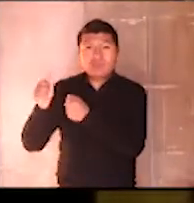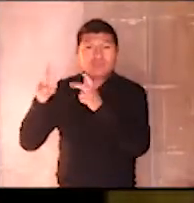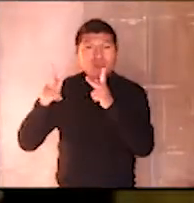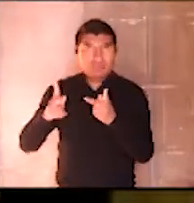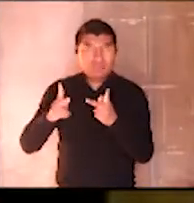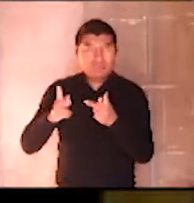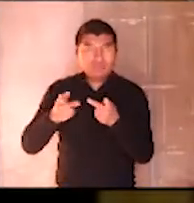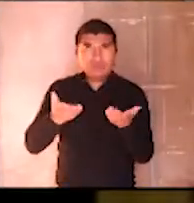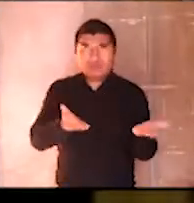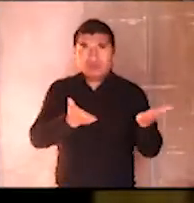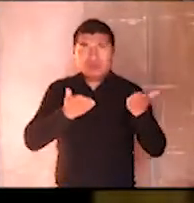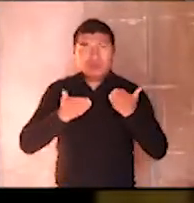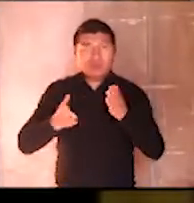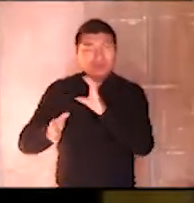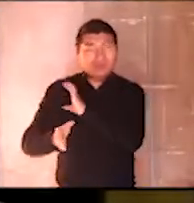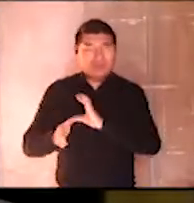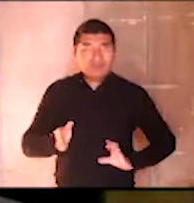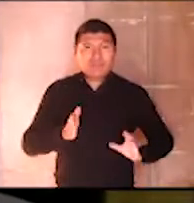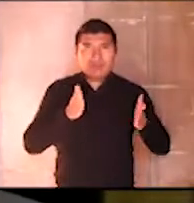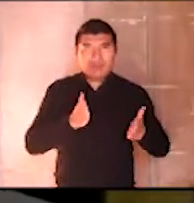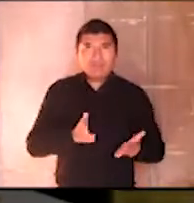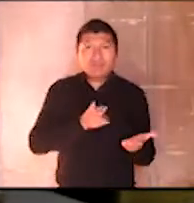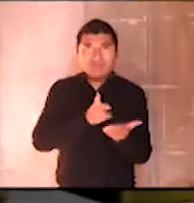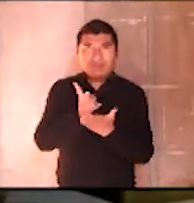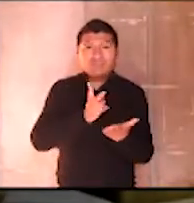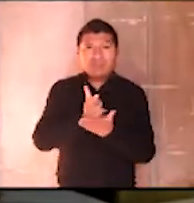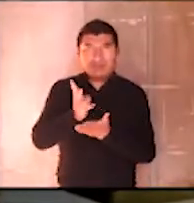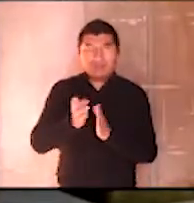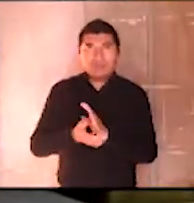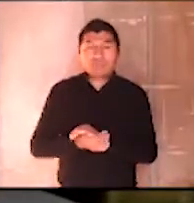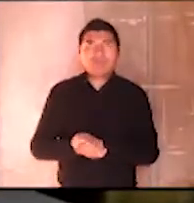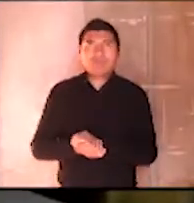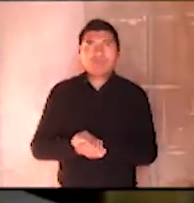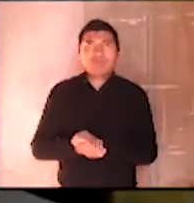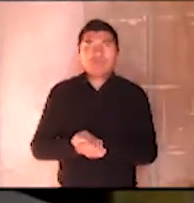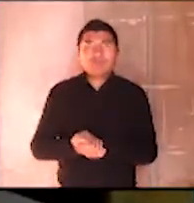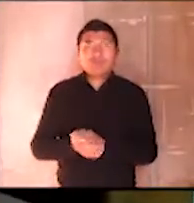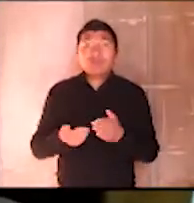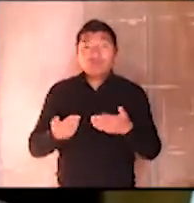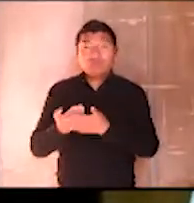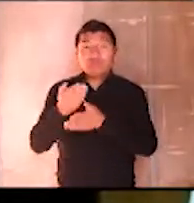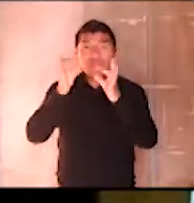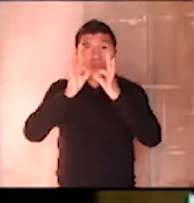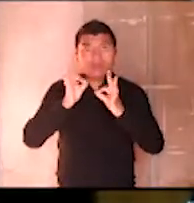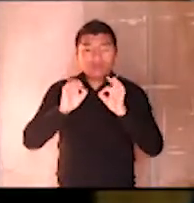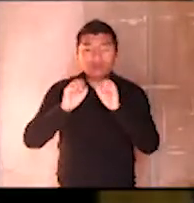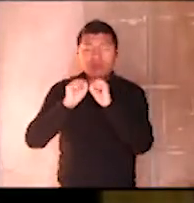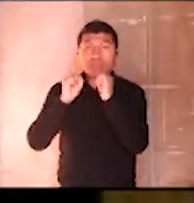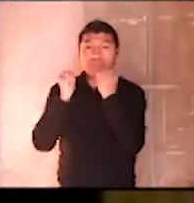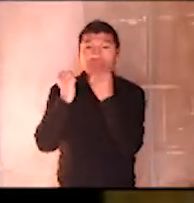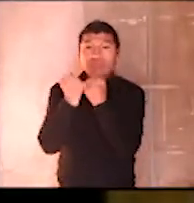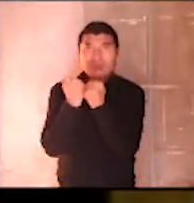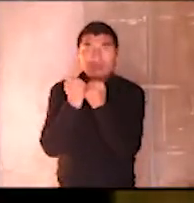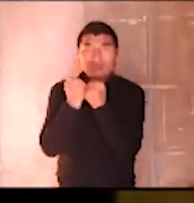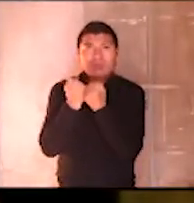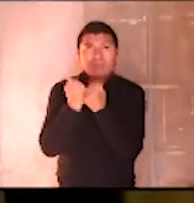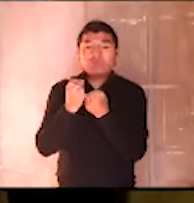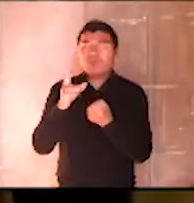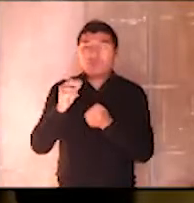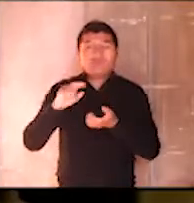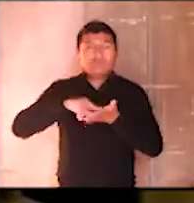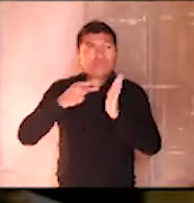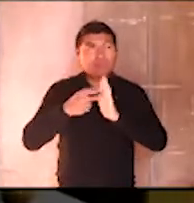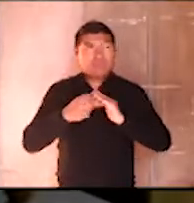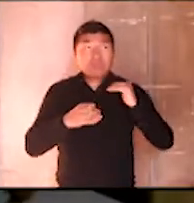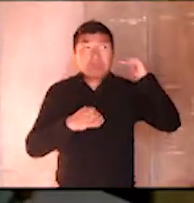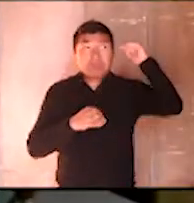nos hace cristianos de verdad. El nuevo modelo social no es el del